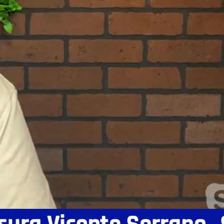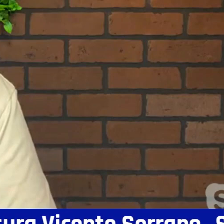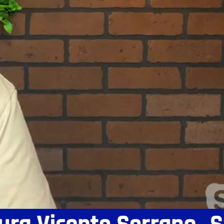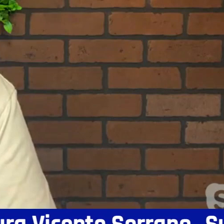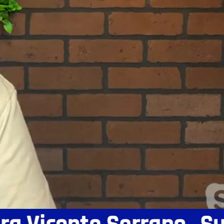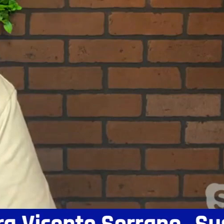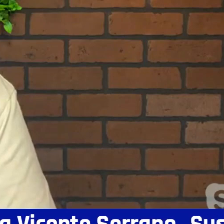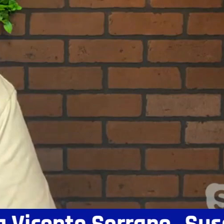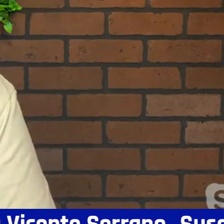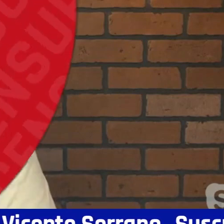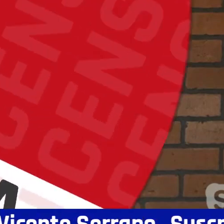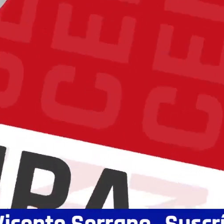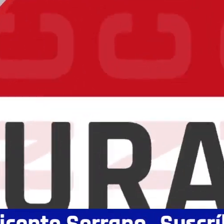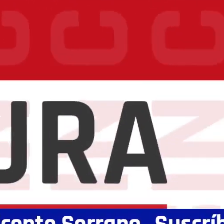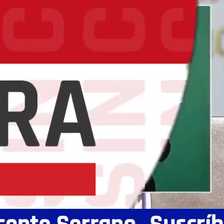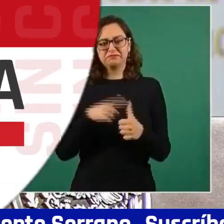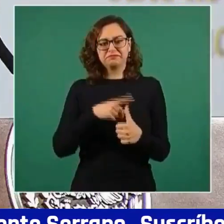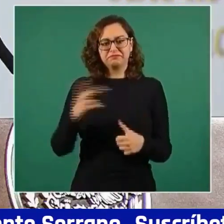todos lados.